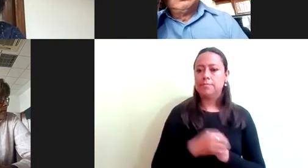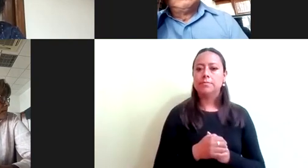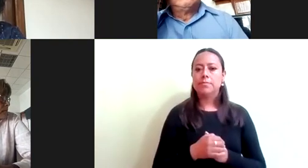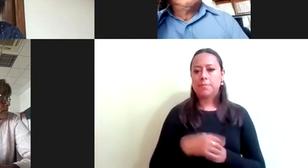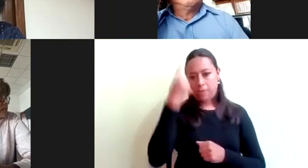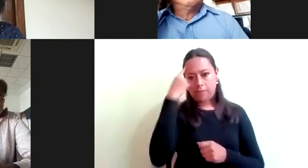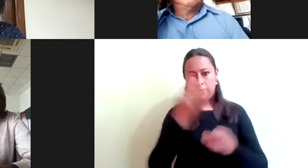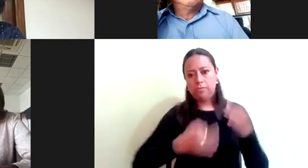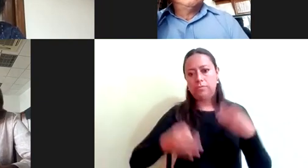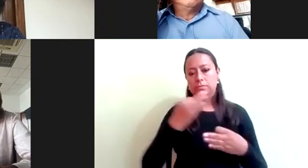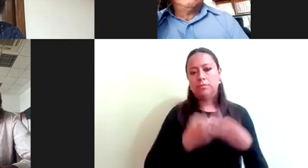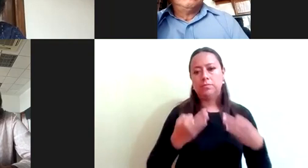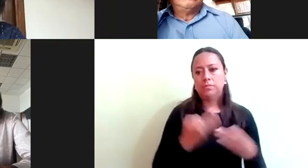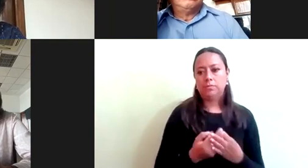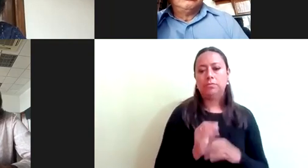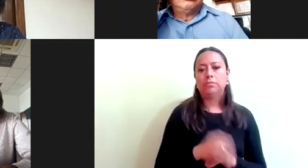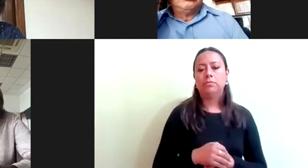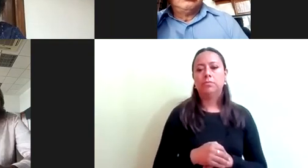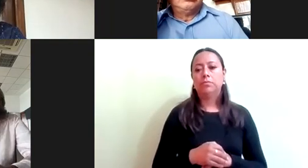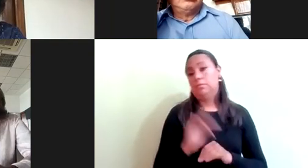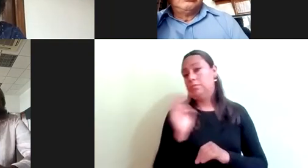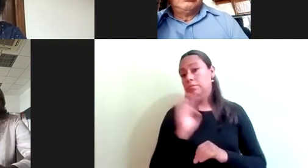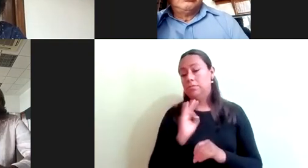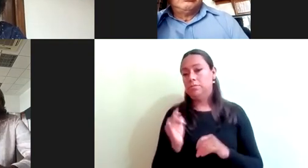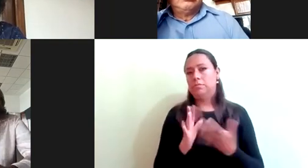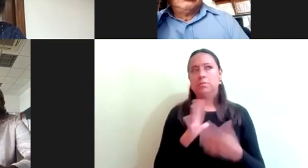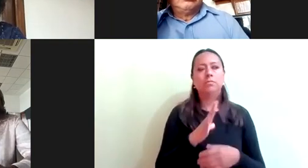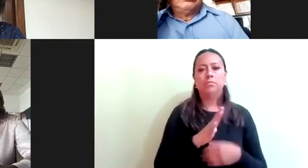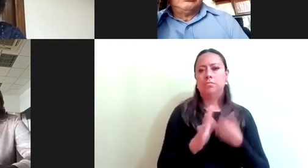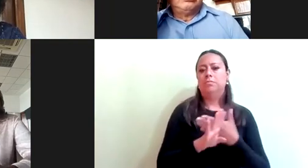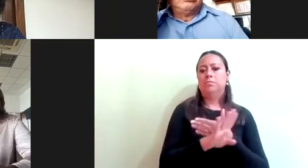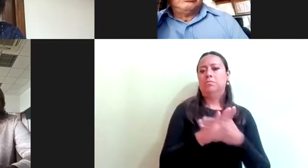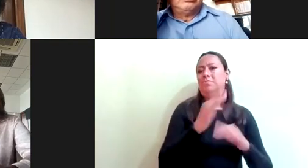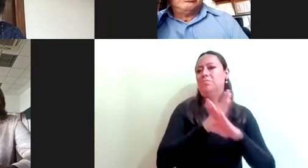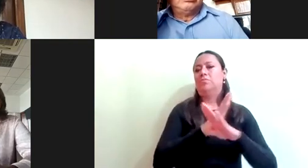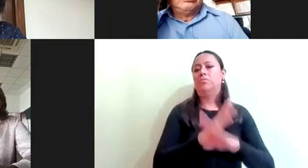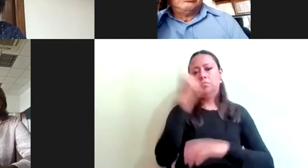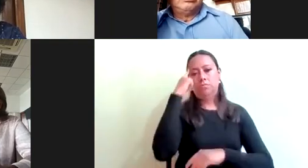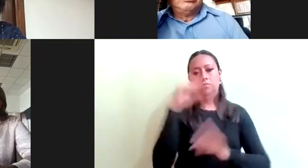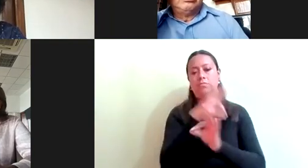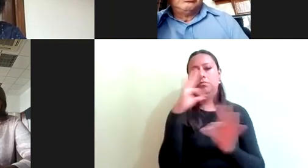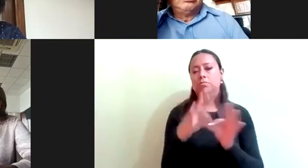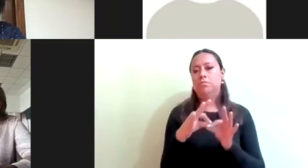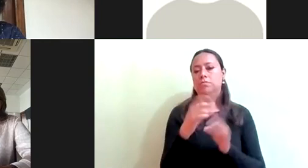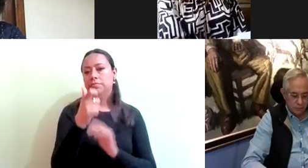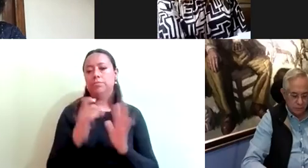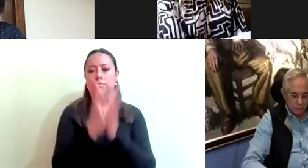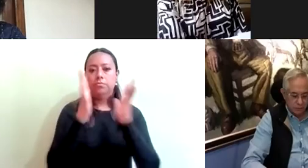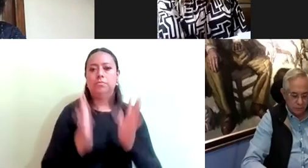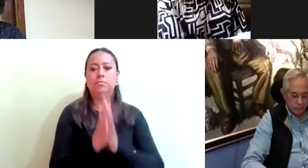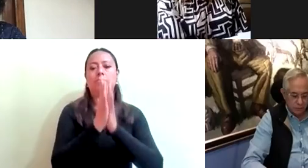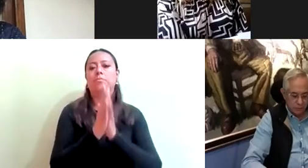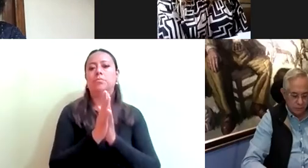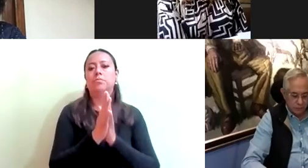los casos en que exista impedimento para ejecutar el presupuesto participativo